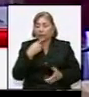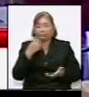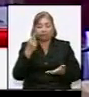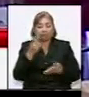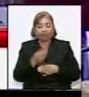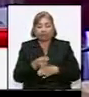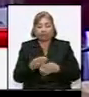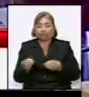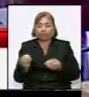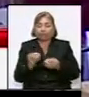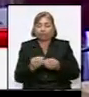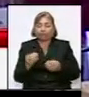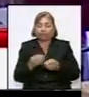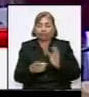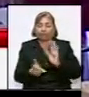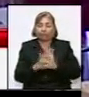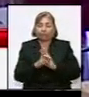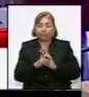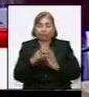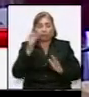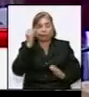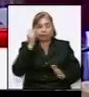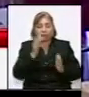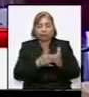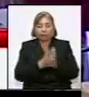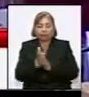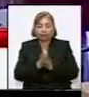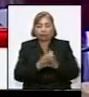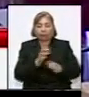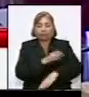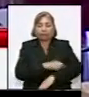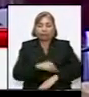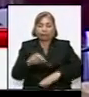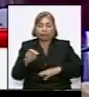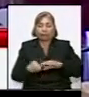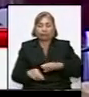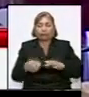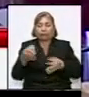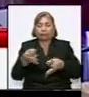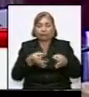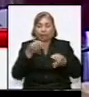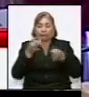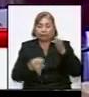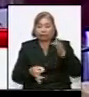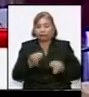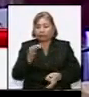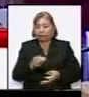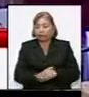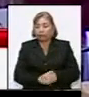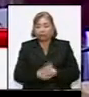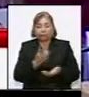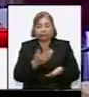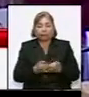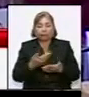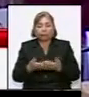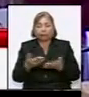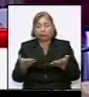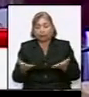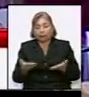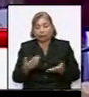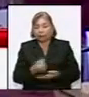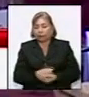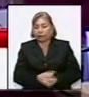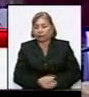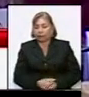complementarias en la ley de incentivo a la prioridad profesional del sistema de justicia colegas las observaciones a la autógrafa se